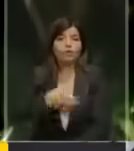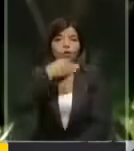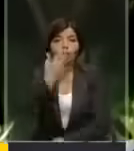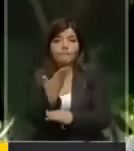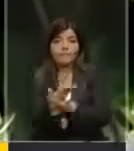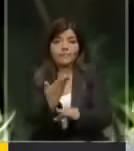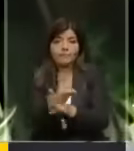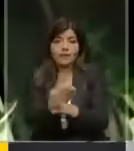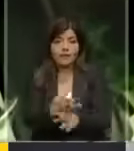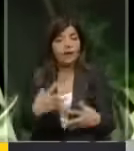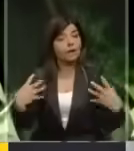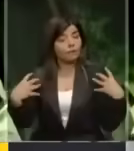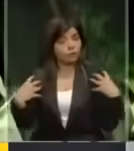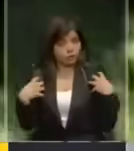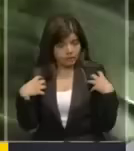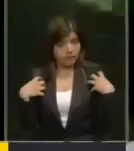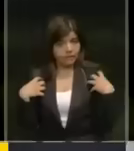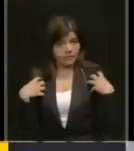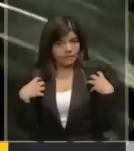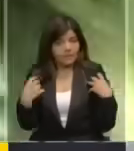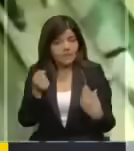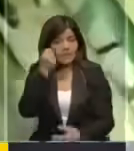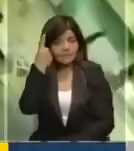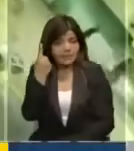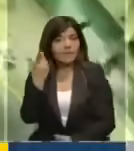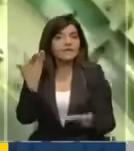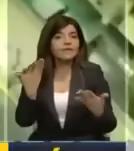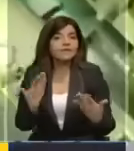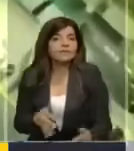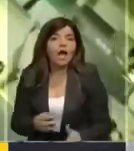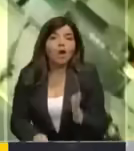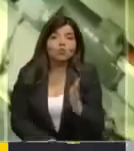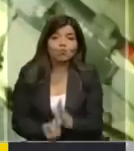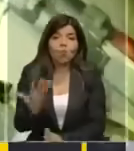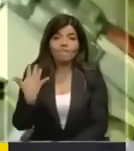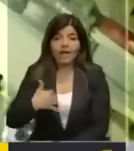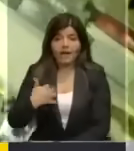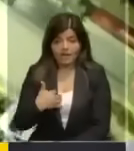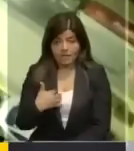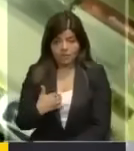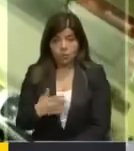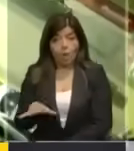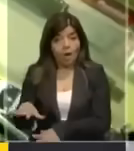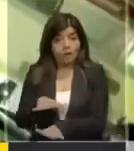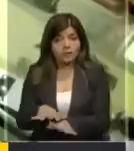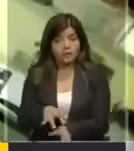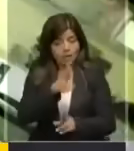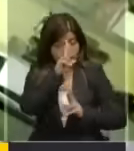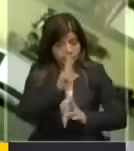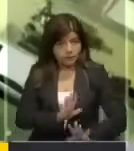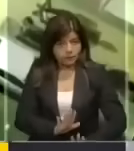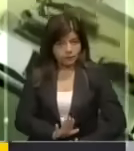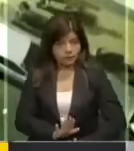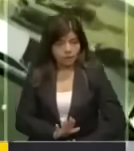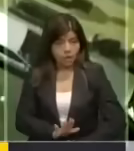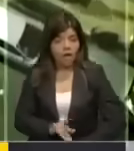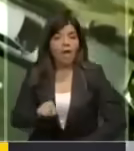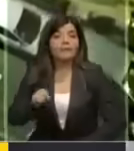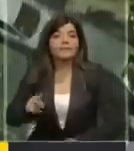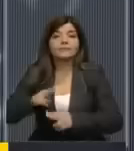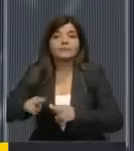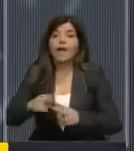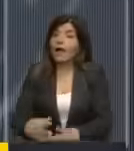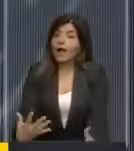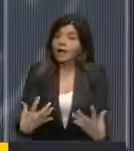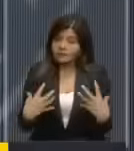que sea responsable, que entiendan que ha llegado una nueva Argentina y que actúen en consecuencia, que se hagan